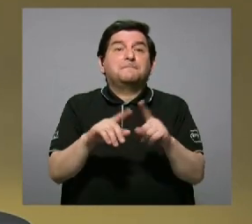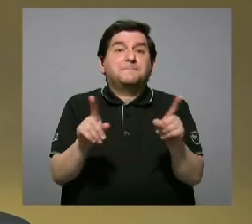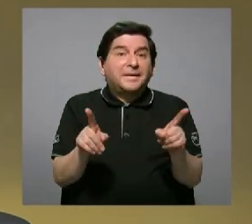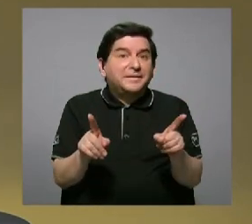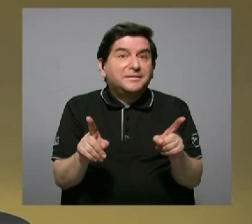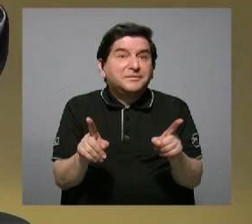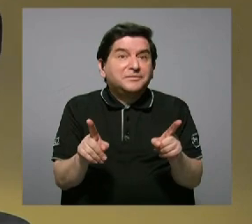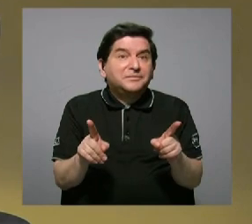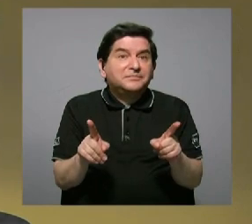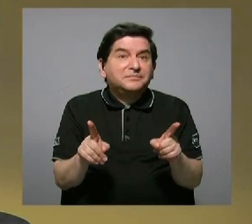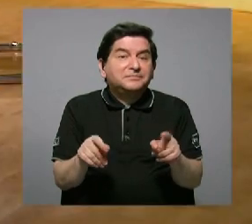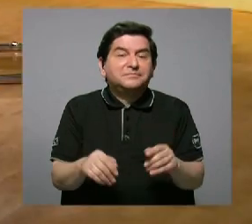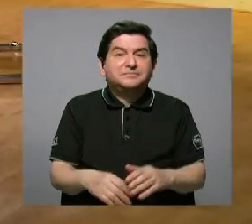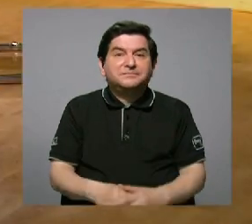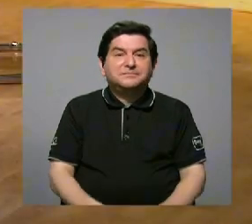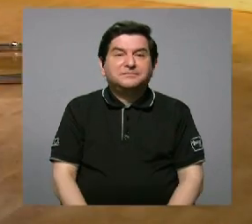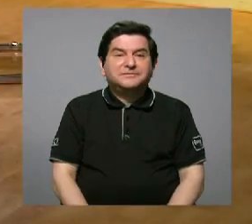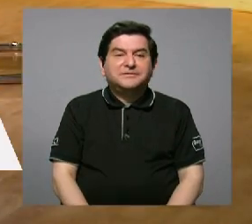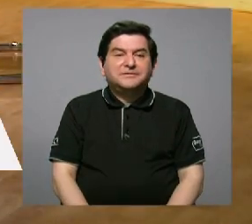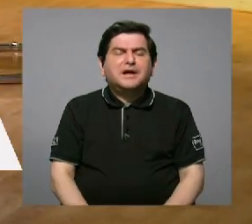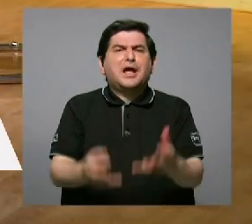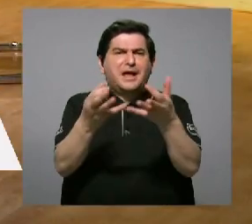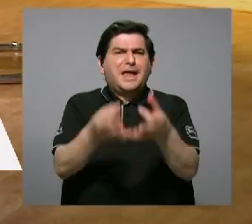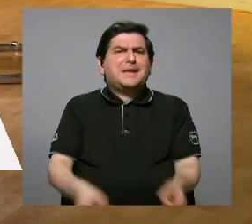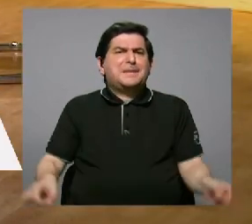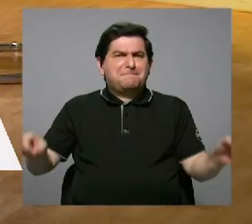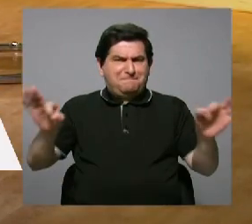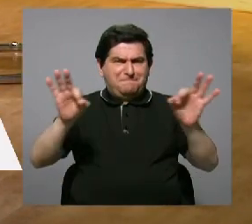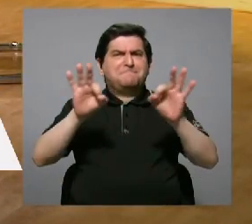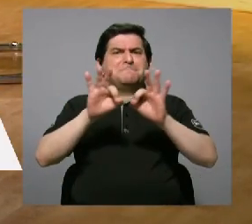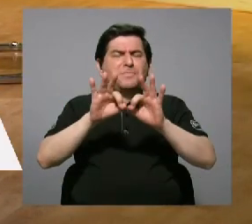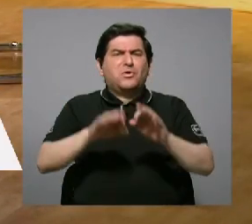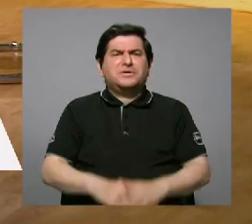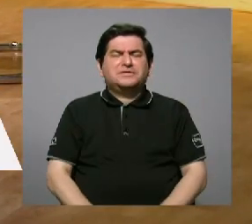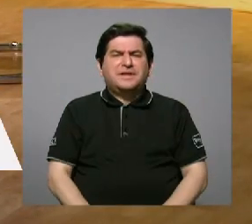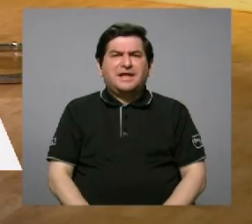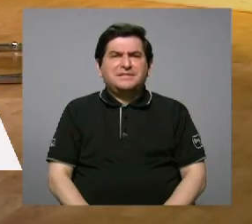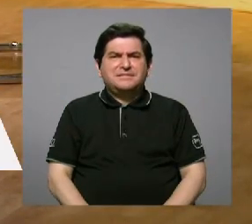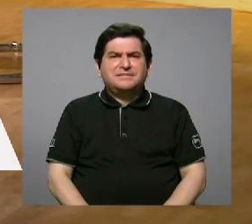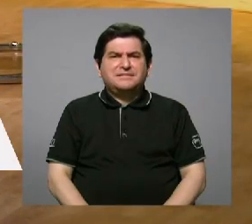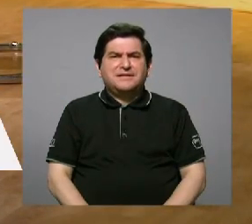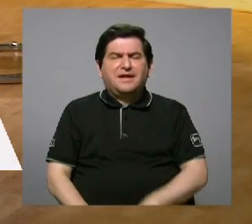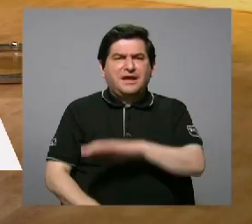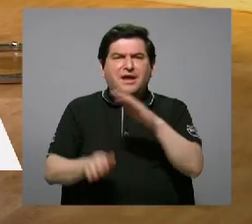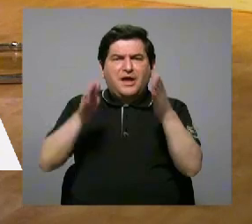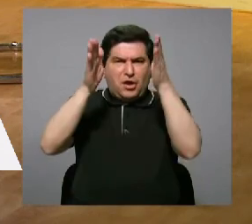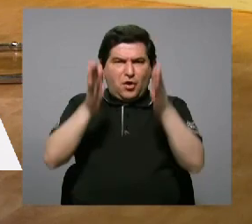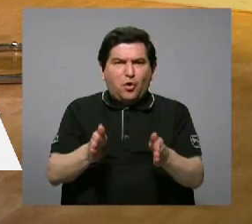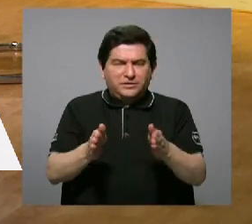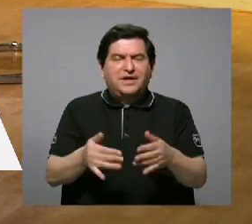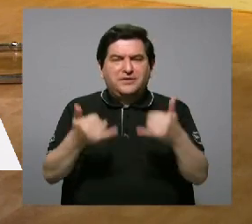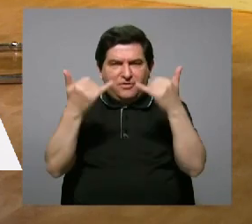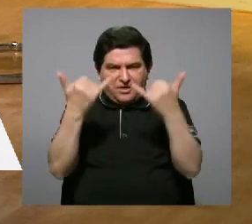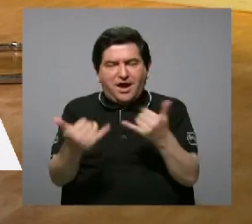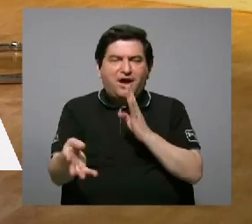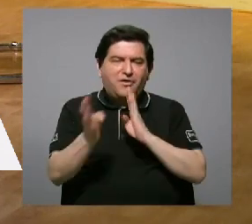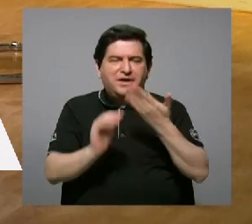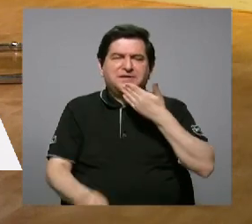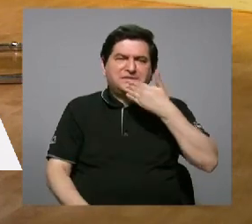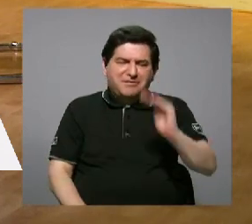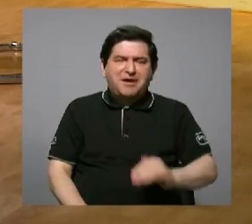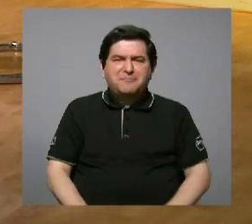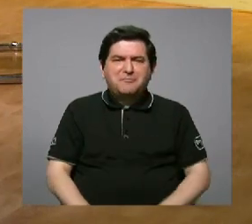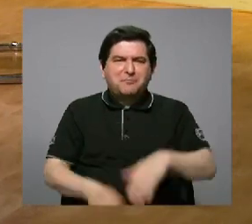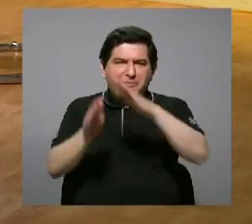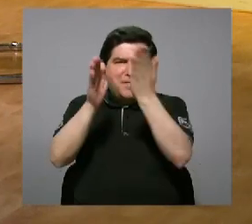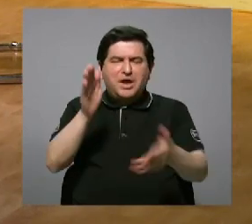pero una importantísima contralora. Ahora que se habla mal de la Contraloría,